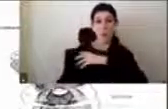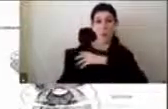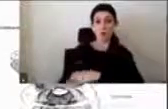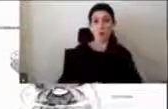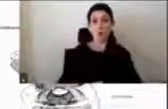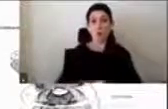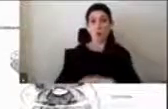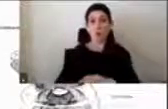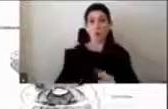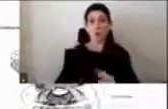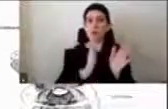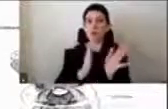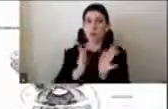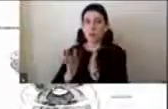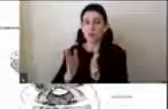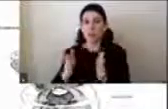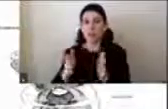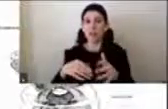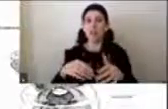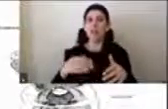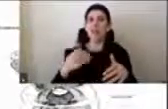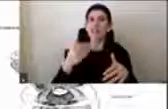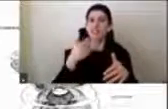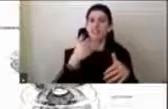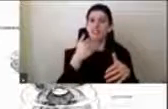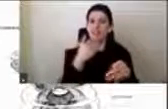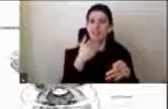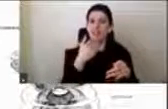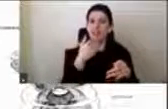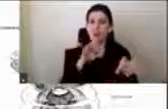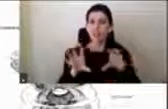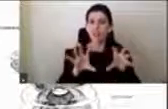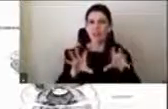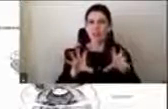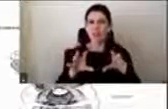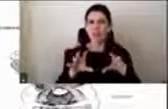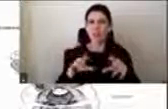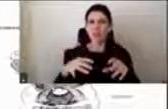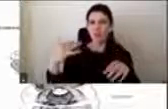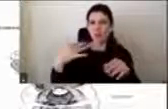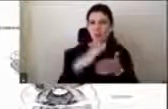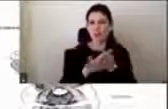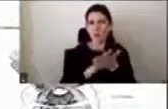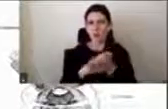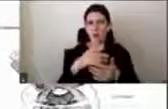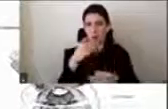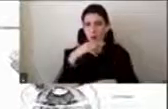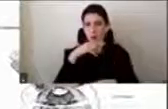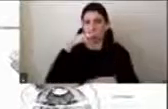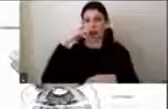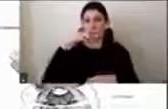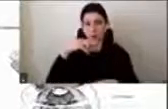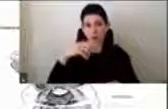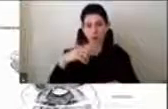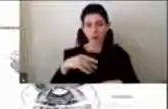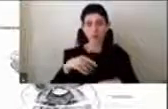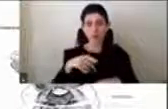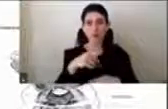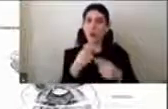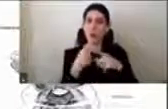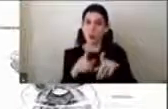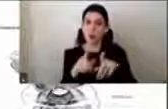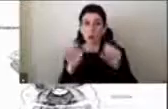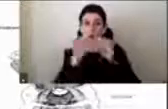el control reflejo de funciones vitales, y también podríamos incorporar dentro de este sistema reticular los sistemas moduladores difusos